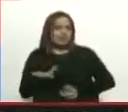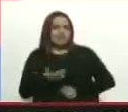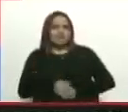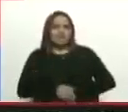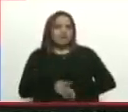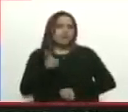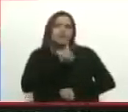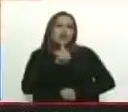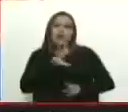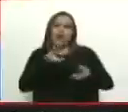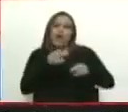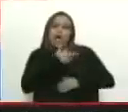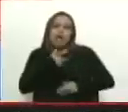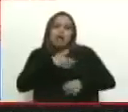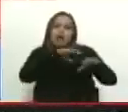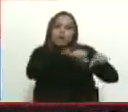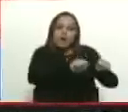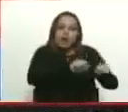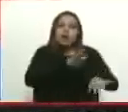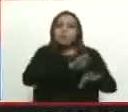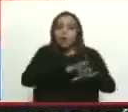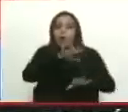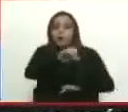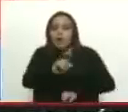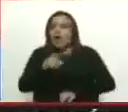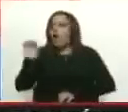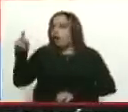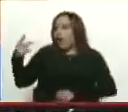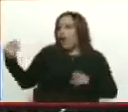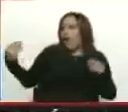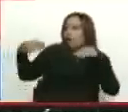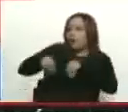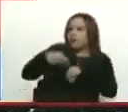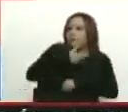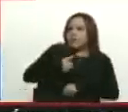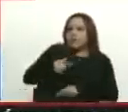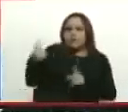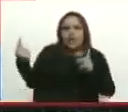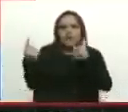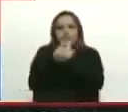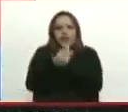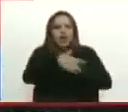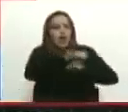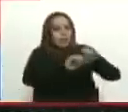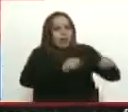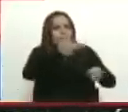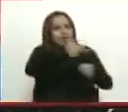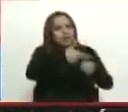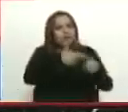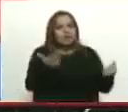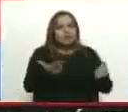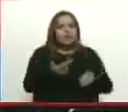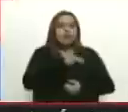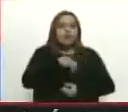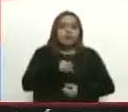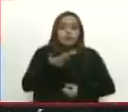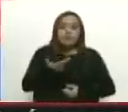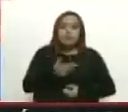No comprarlo, porque si quisieran comprarlo, negocian con el presidente, Nosotros le